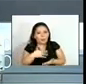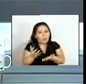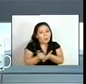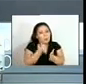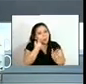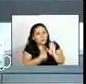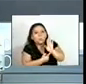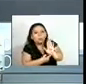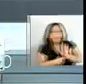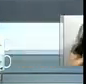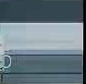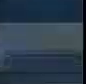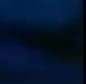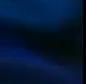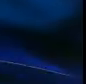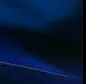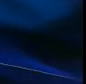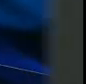Hechos. Regresamos.